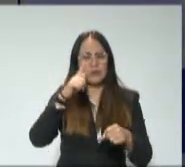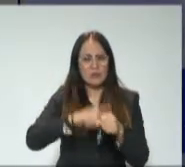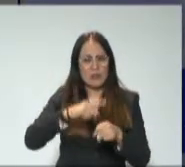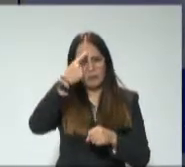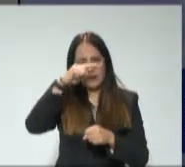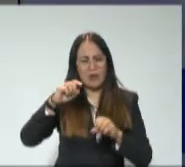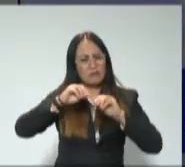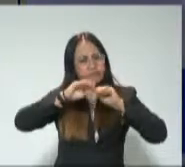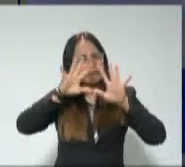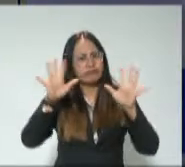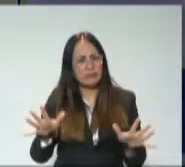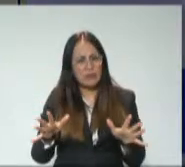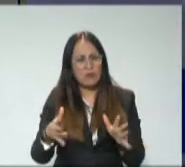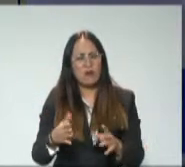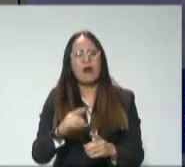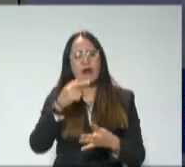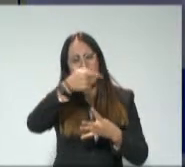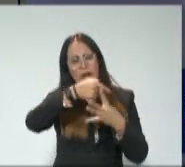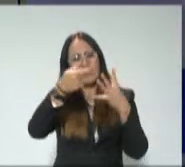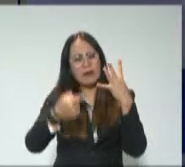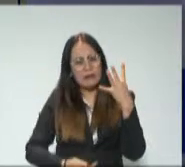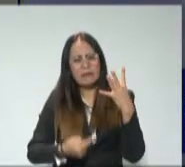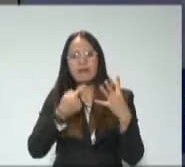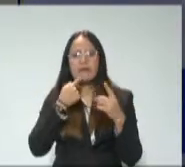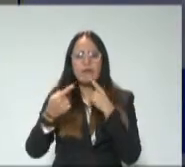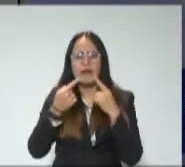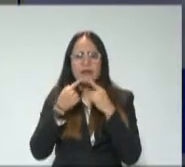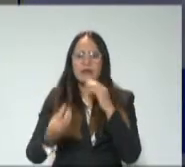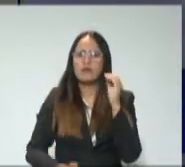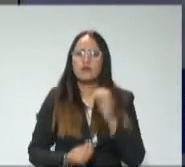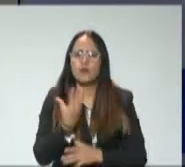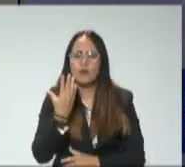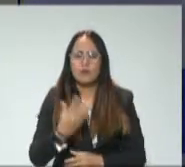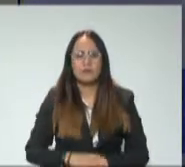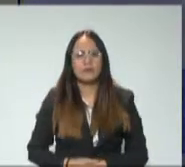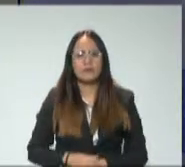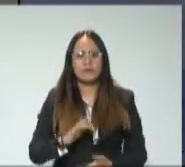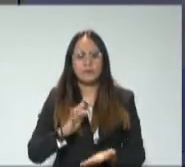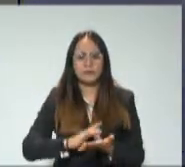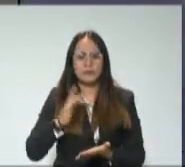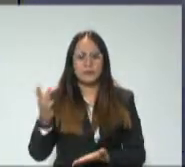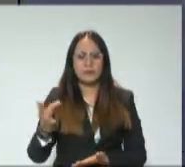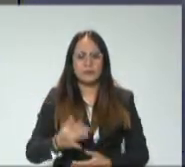las coordenadas y el debate para esta nueva estrategia Muchas